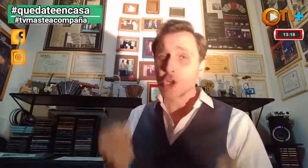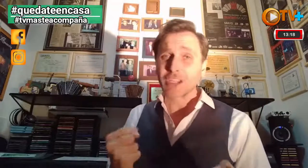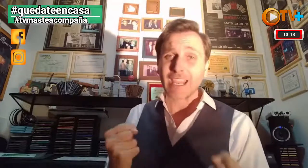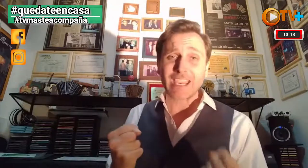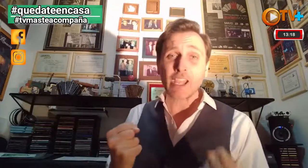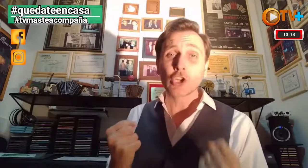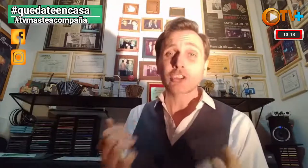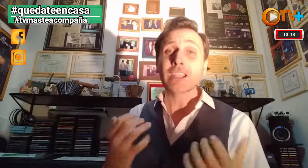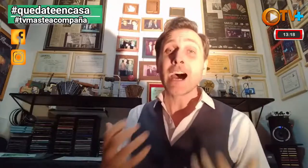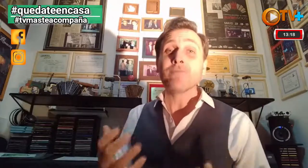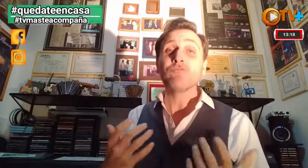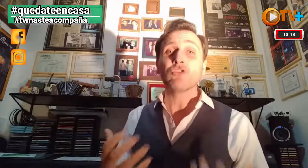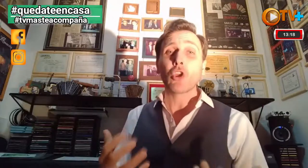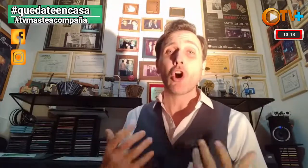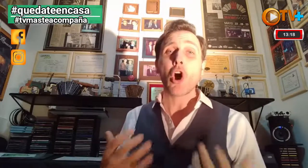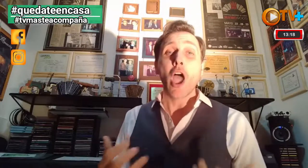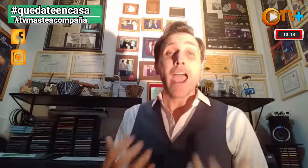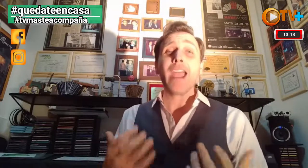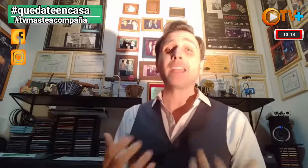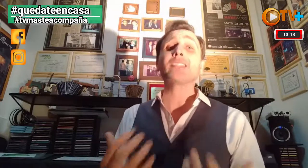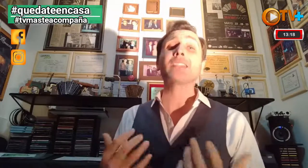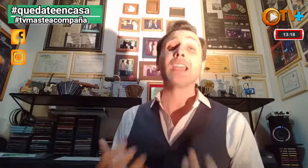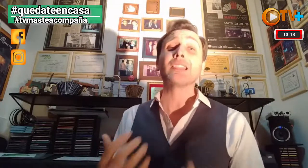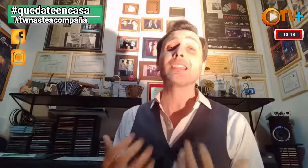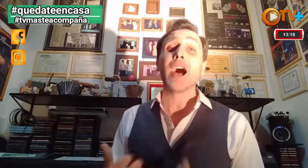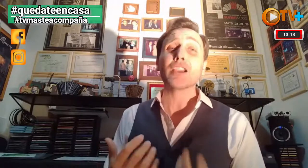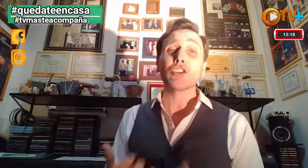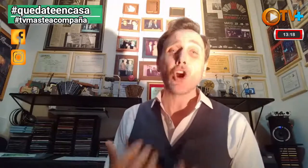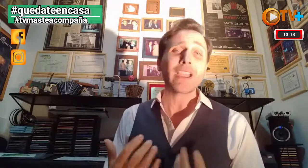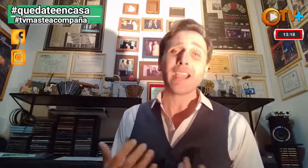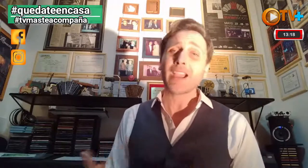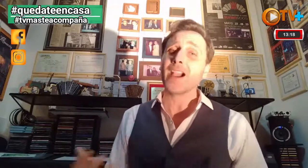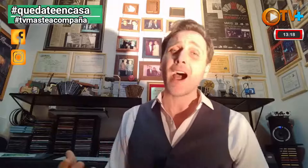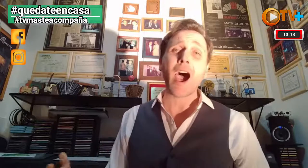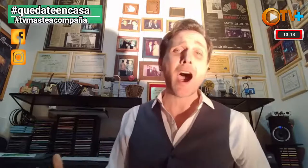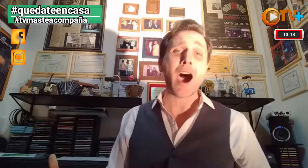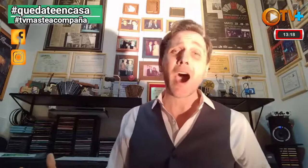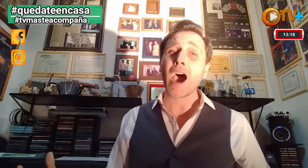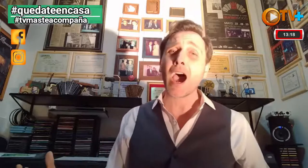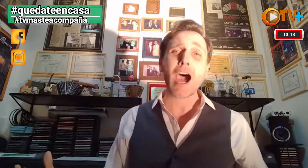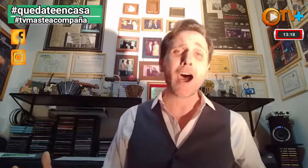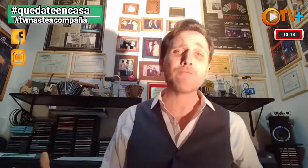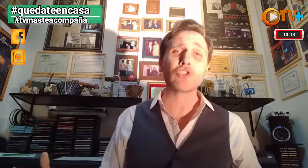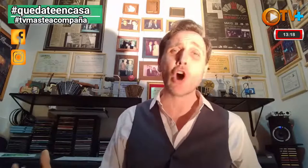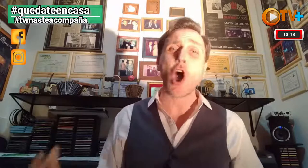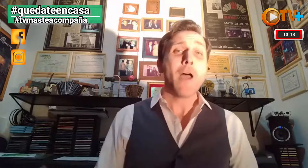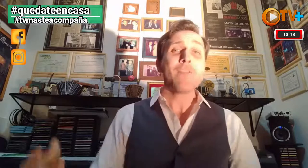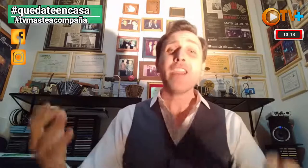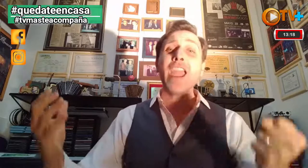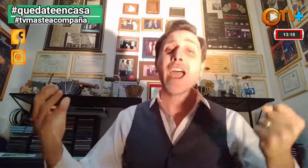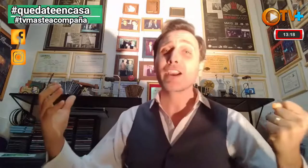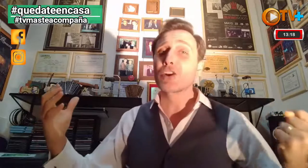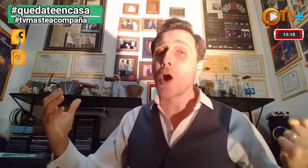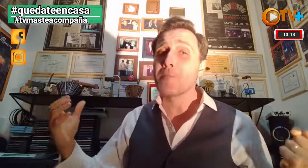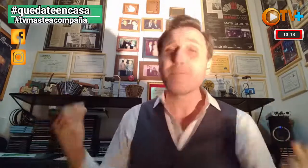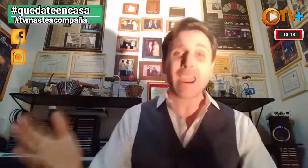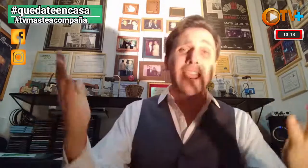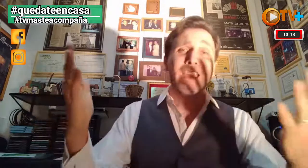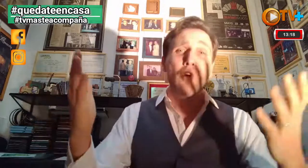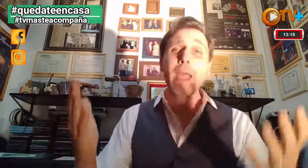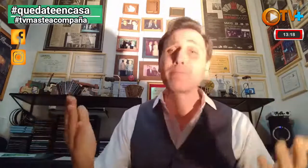Porque yo te quiero tanto, este tango que te canto,